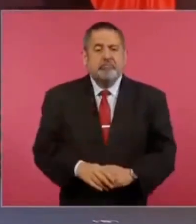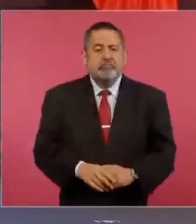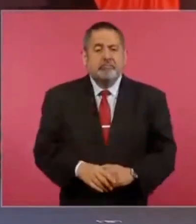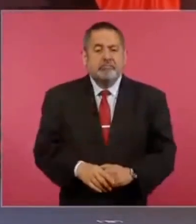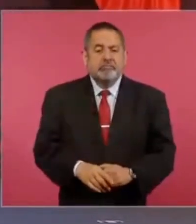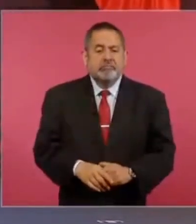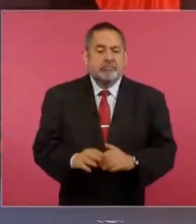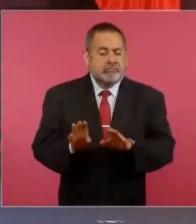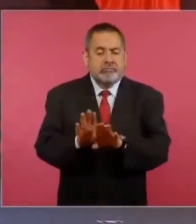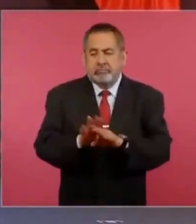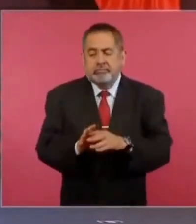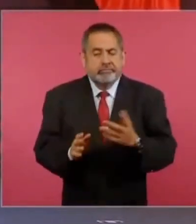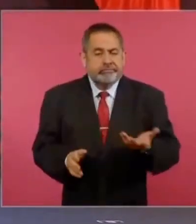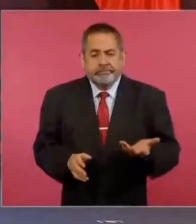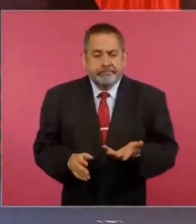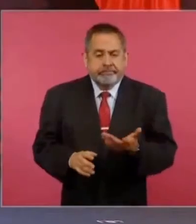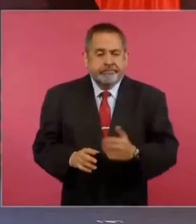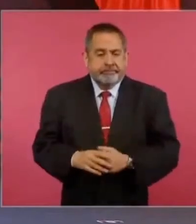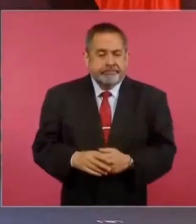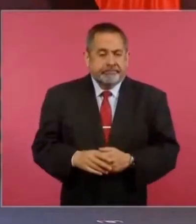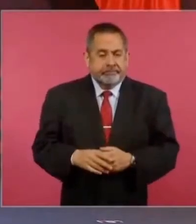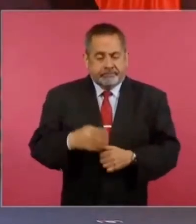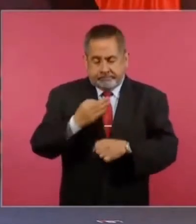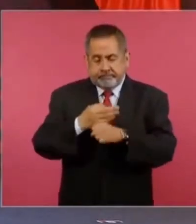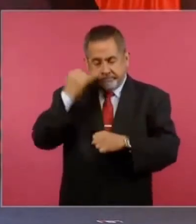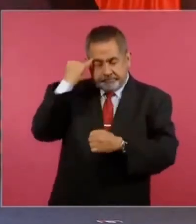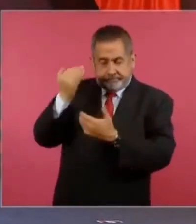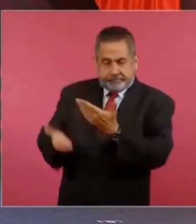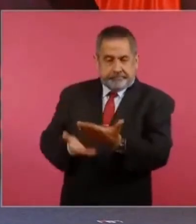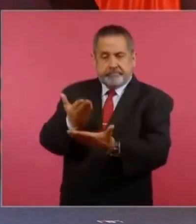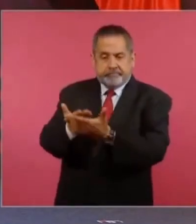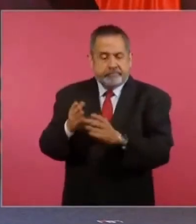¿Y cómo se está proponiendo?